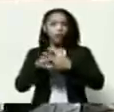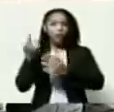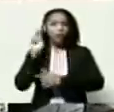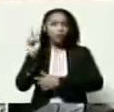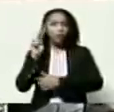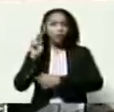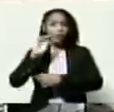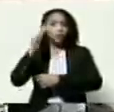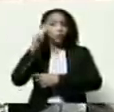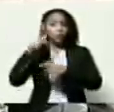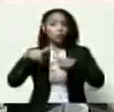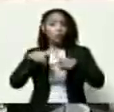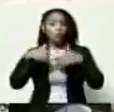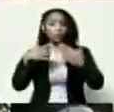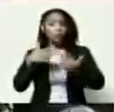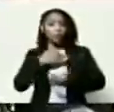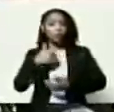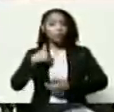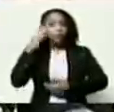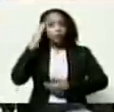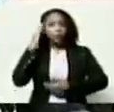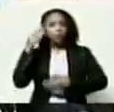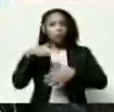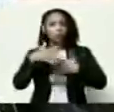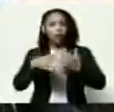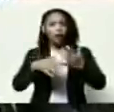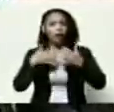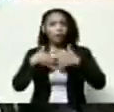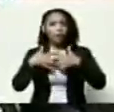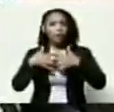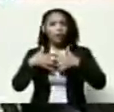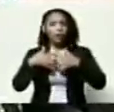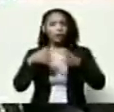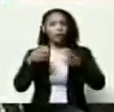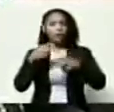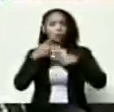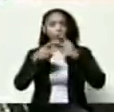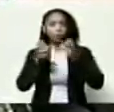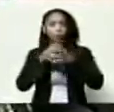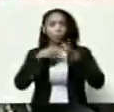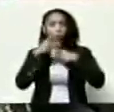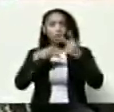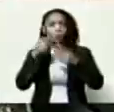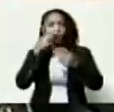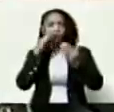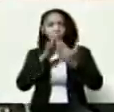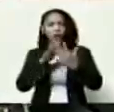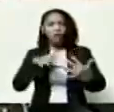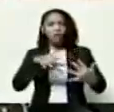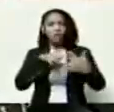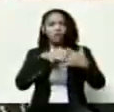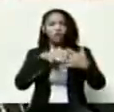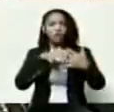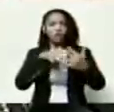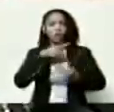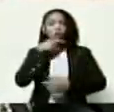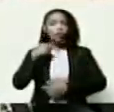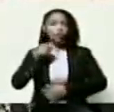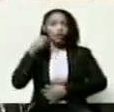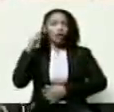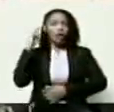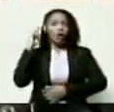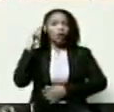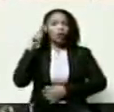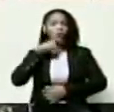Y en segundo lugar, quisiera saber cuál es el análisis que hace el partido referente al conflicto entre Rusia y Ucrania y qué